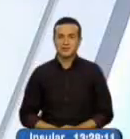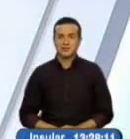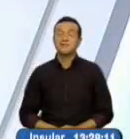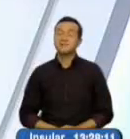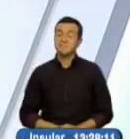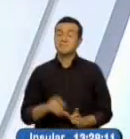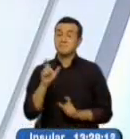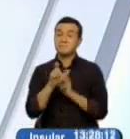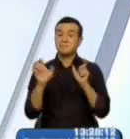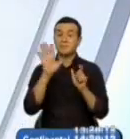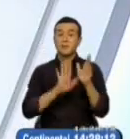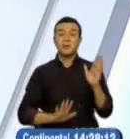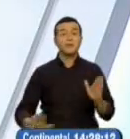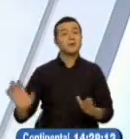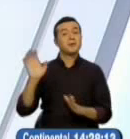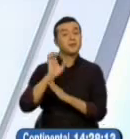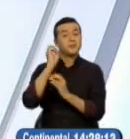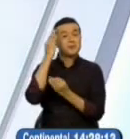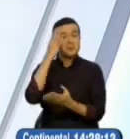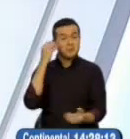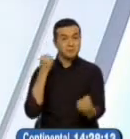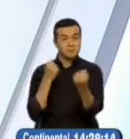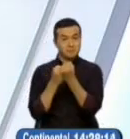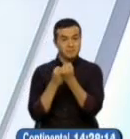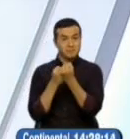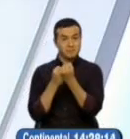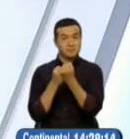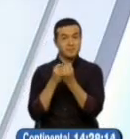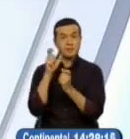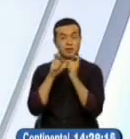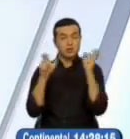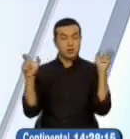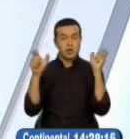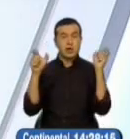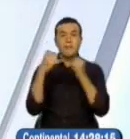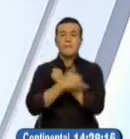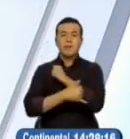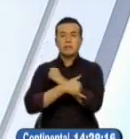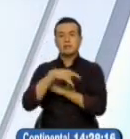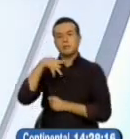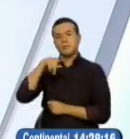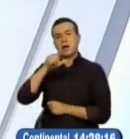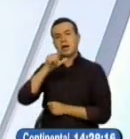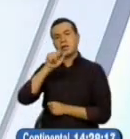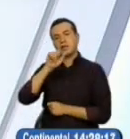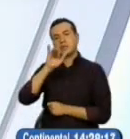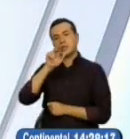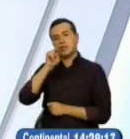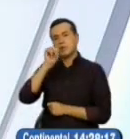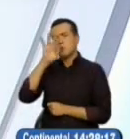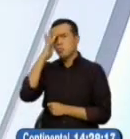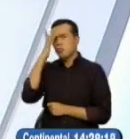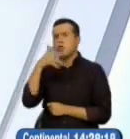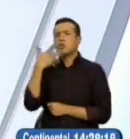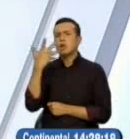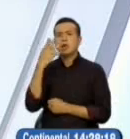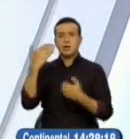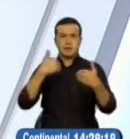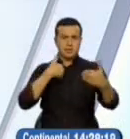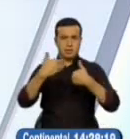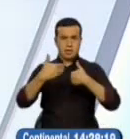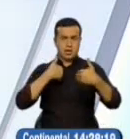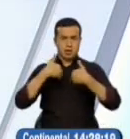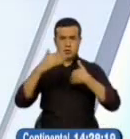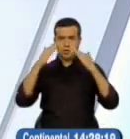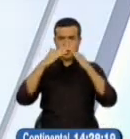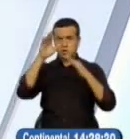Y ciudadanos ecuatorianos expresaron su apoyo con el pueblo palestino. Esto lo hicieron en un evento especial realizado en el Teatro Prometeo